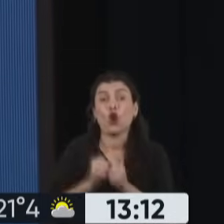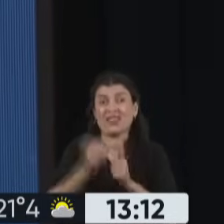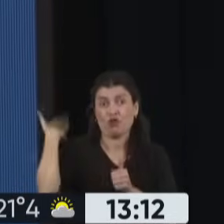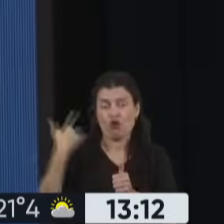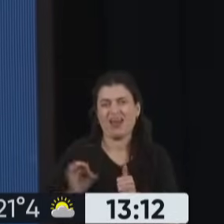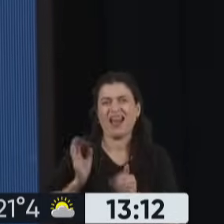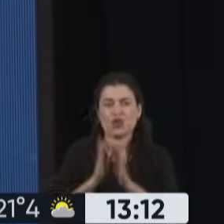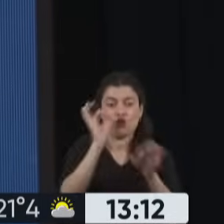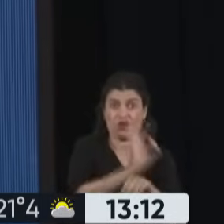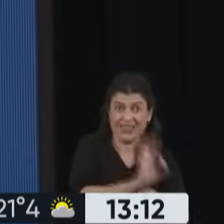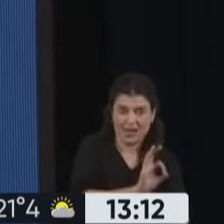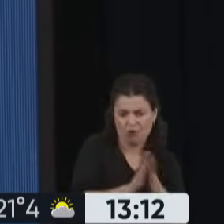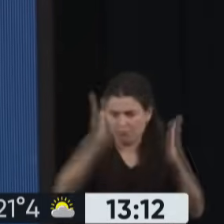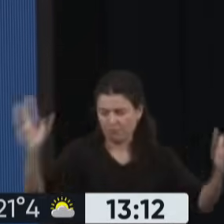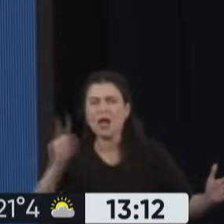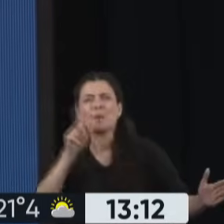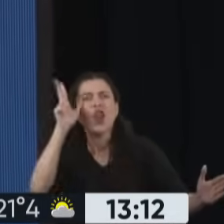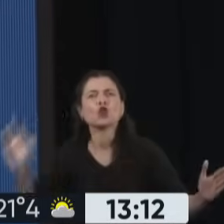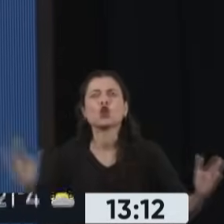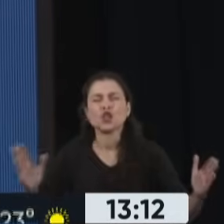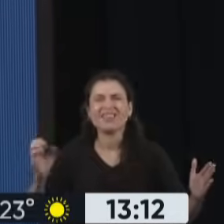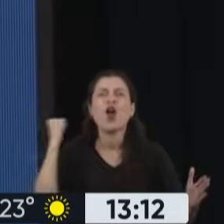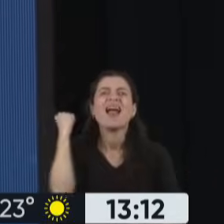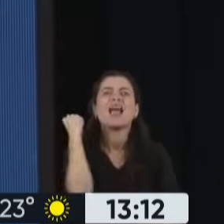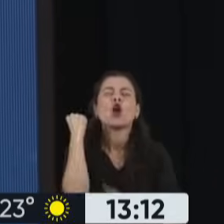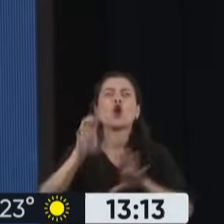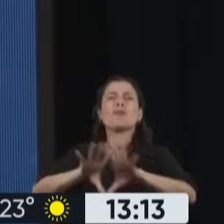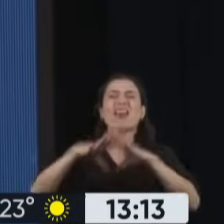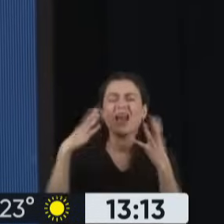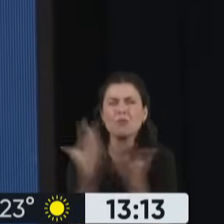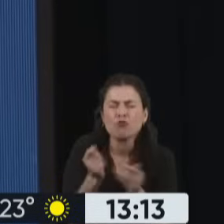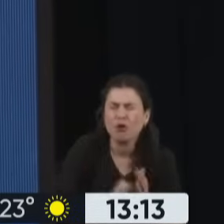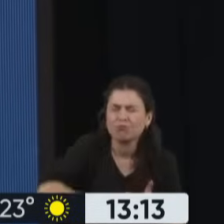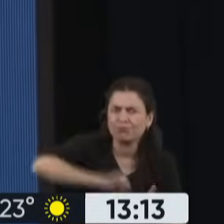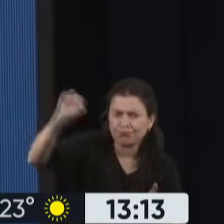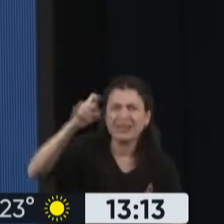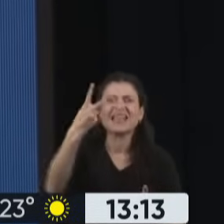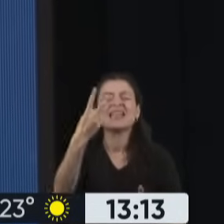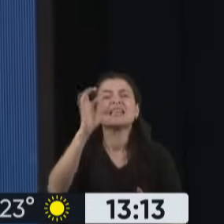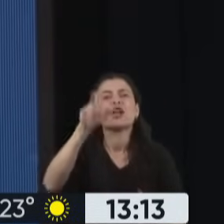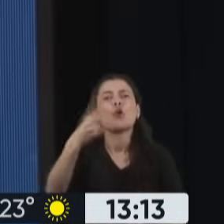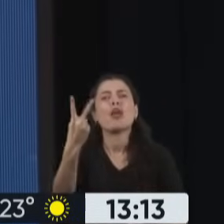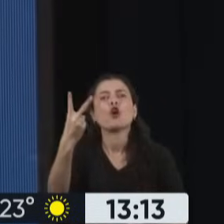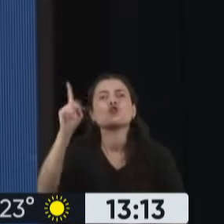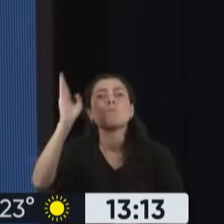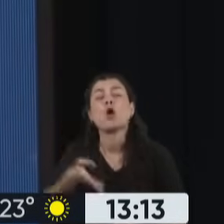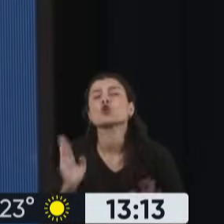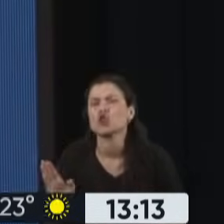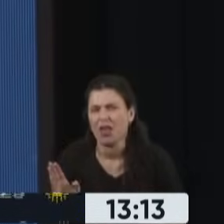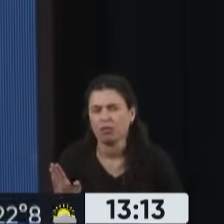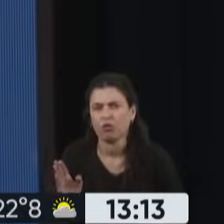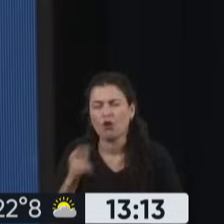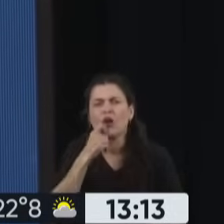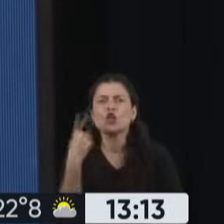1800, la economía mundial crecía el PBI per cápita a un ritmo de 0,02%. Es decir, para duplicar